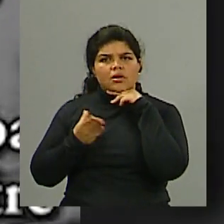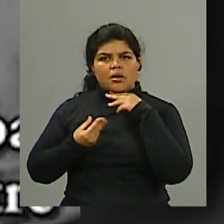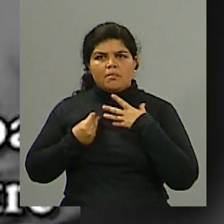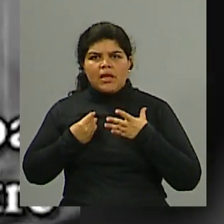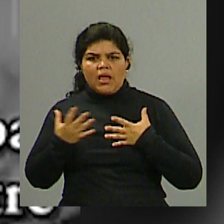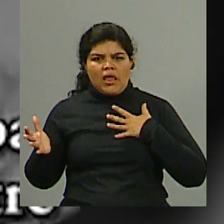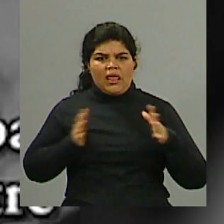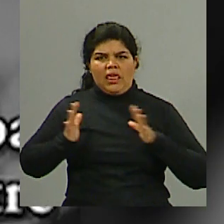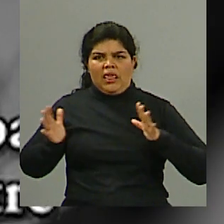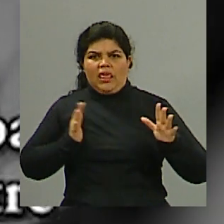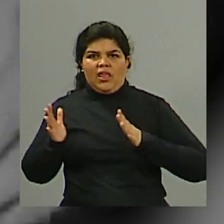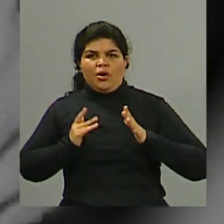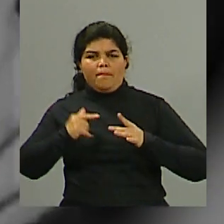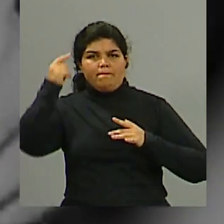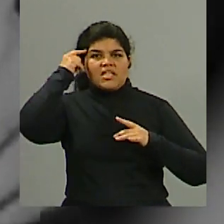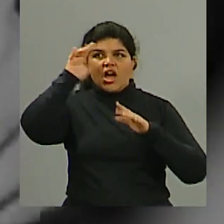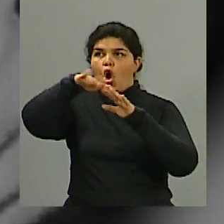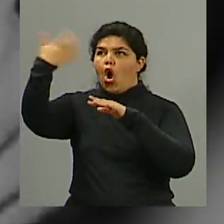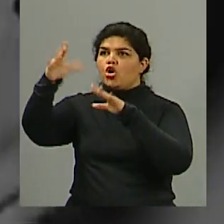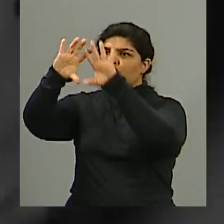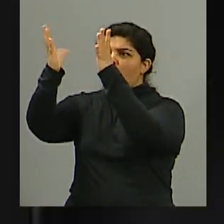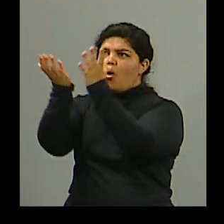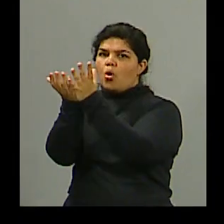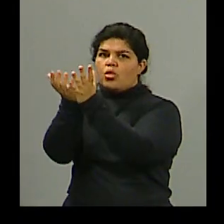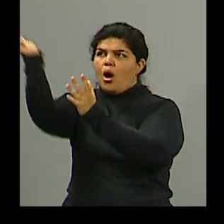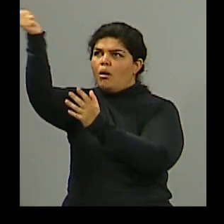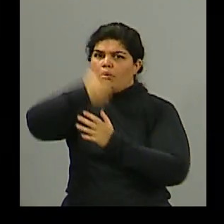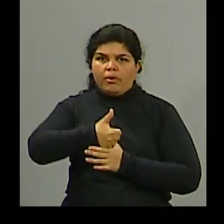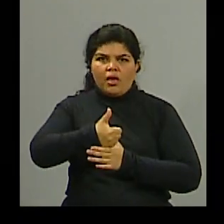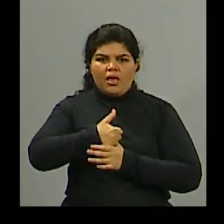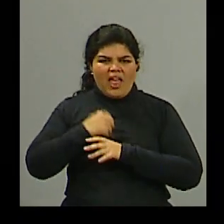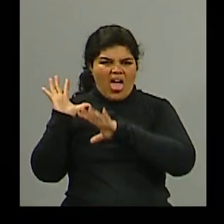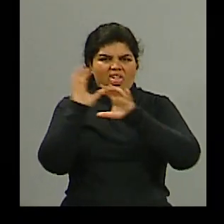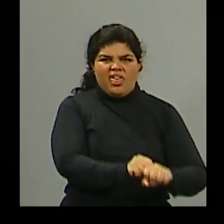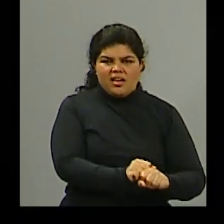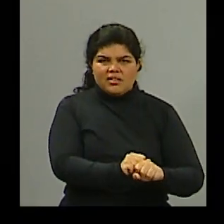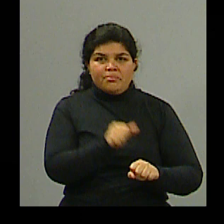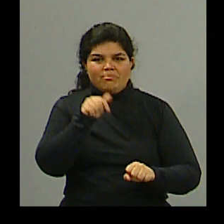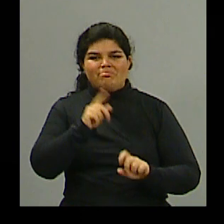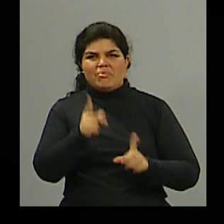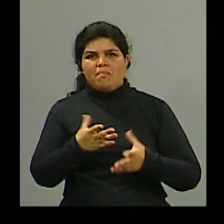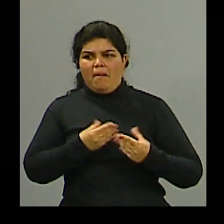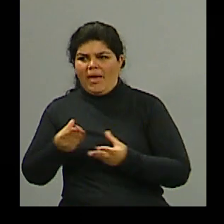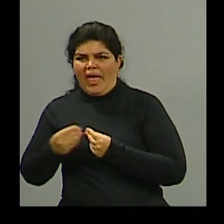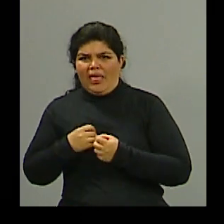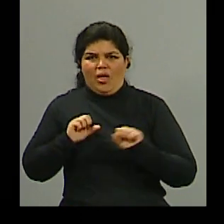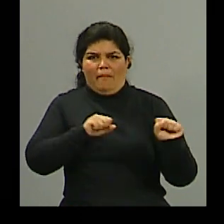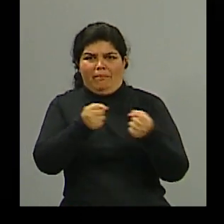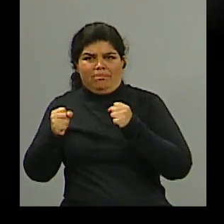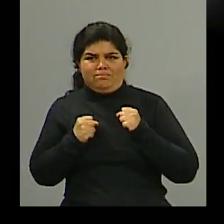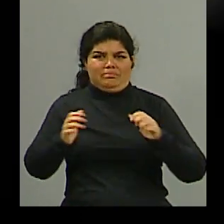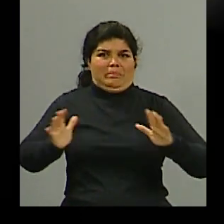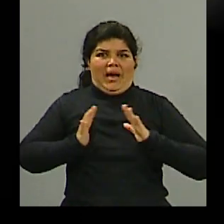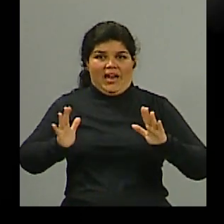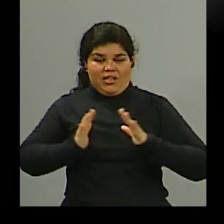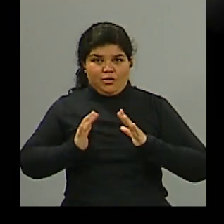invasión, sí, extraterrestre, que es lo que dice la Guerra de los Mundos. Exacto, así es, Noelia. Bueno, pero tiene eso también de que